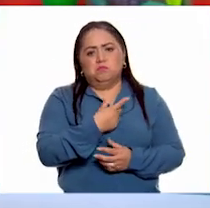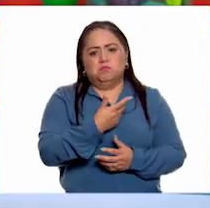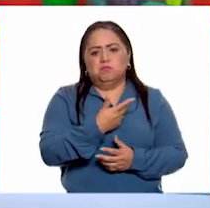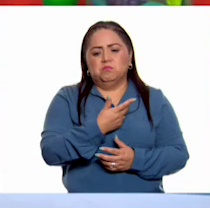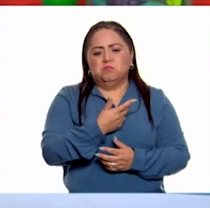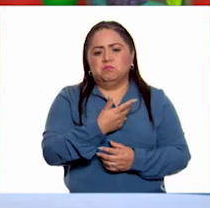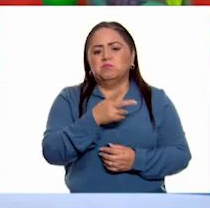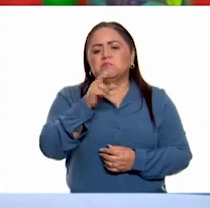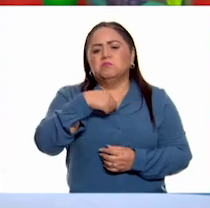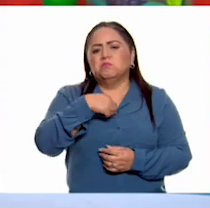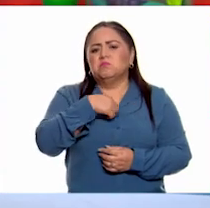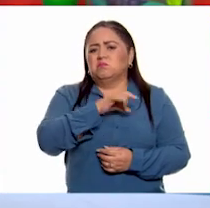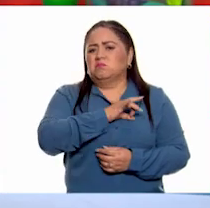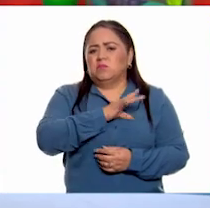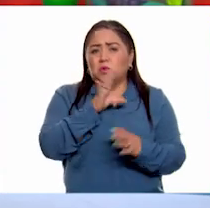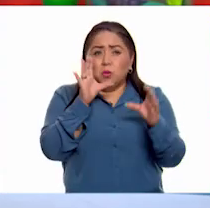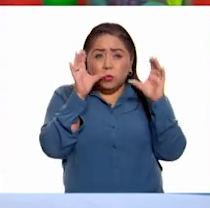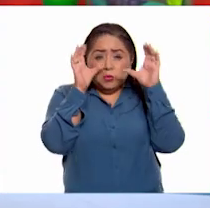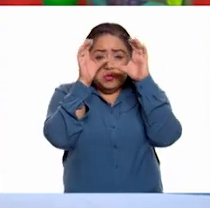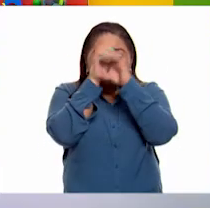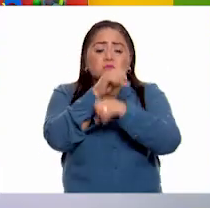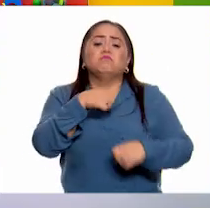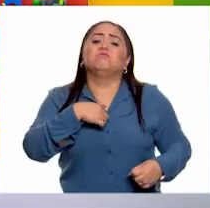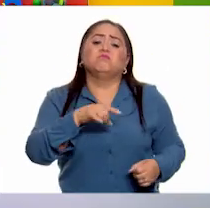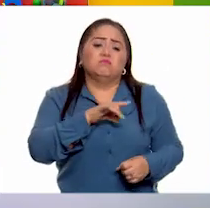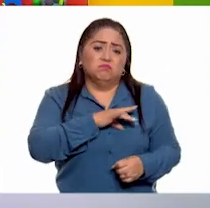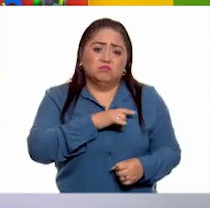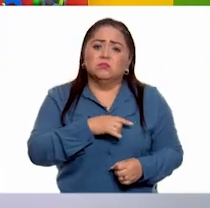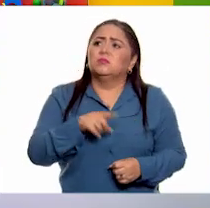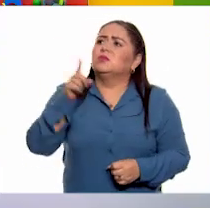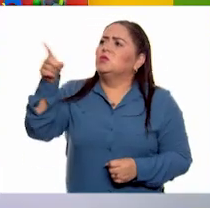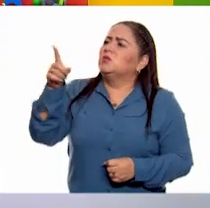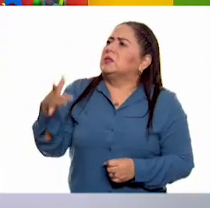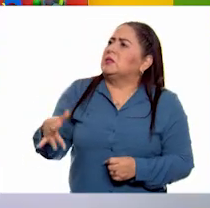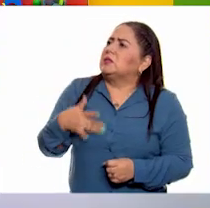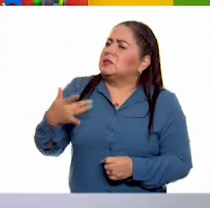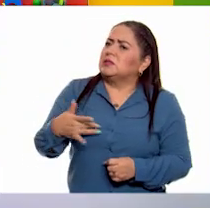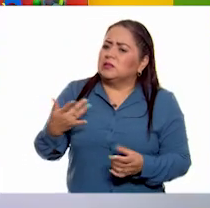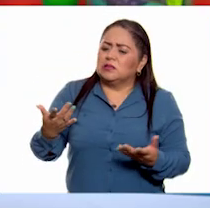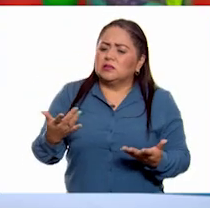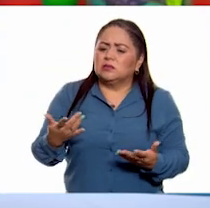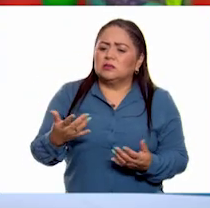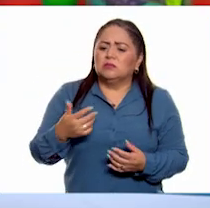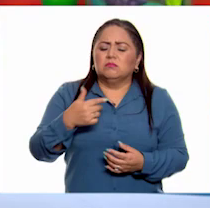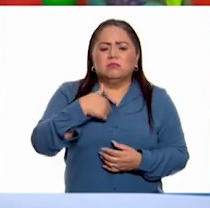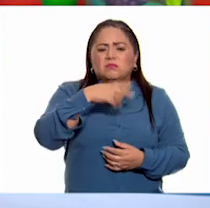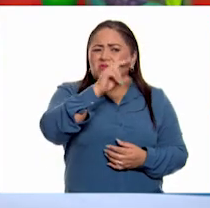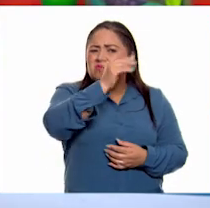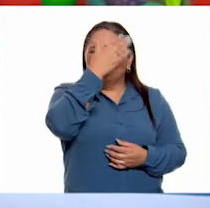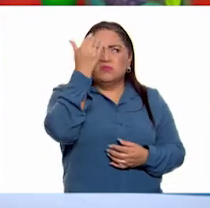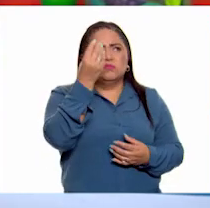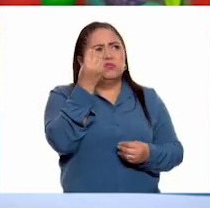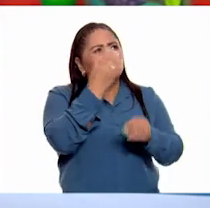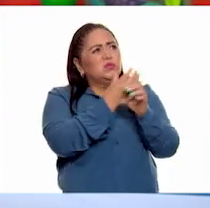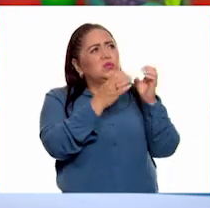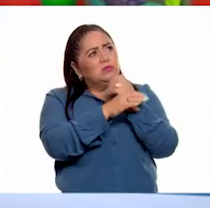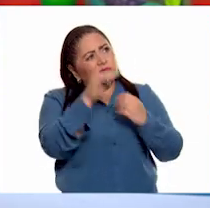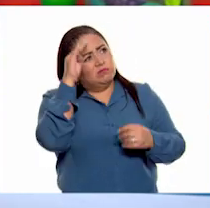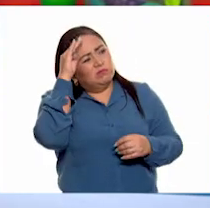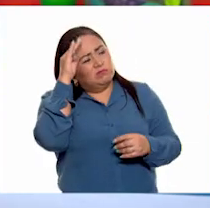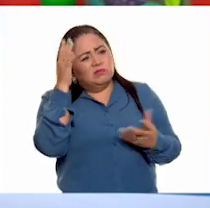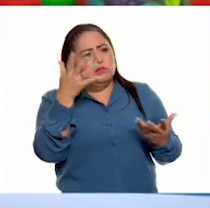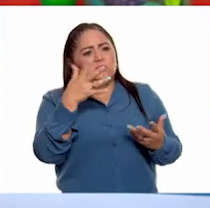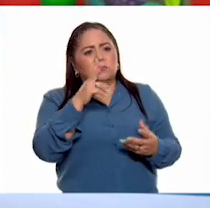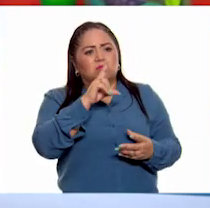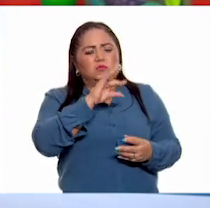Ay, Ana, a mí me da miedo la oscuridad. ¿Y qué sientes? Pues no sé, siento muchas cosas, como que no